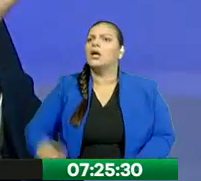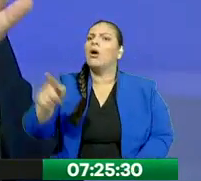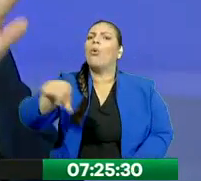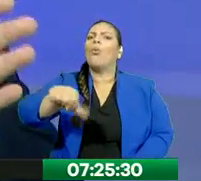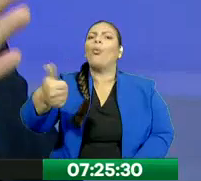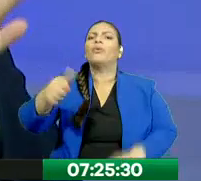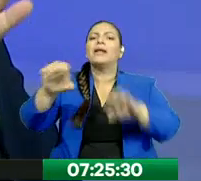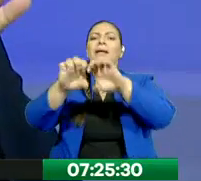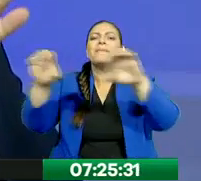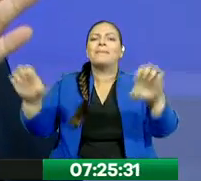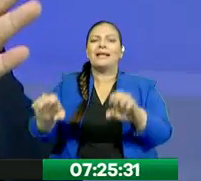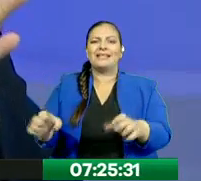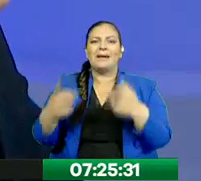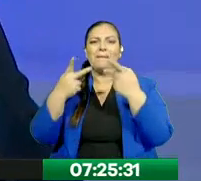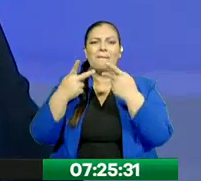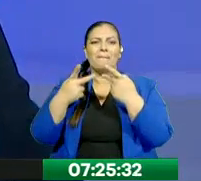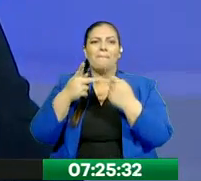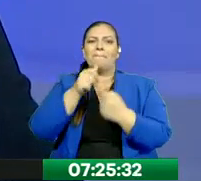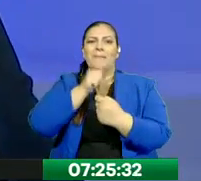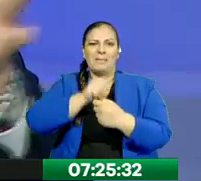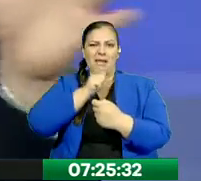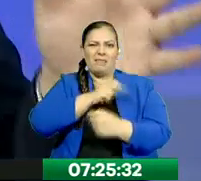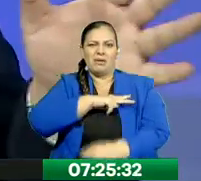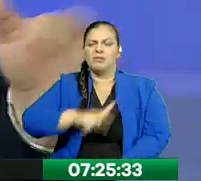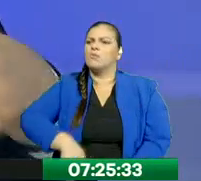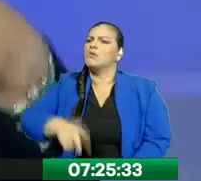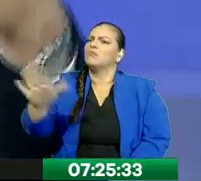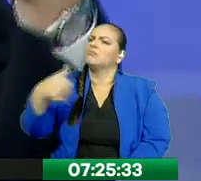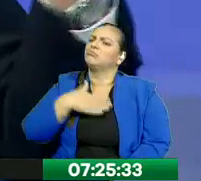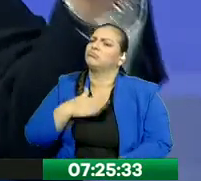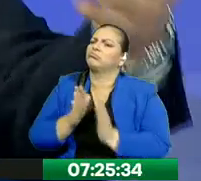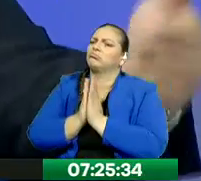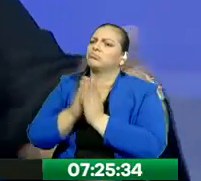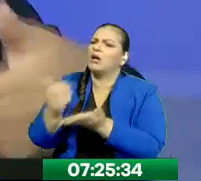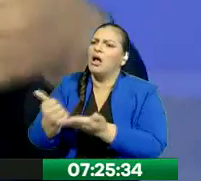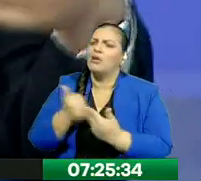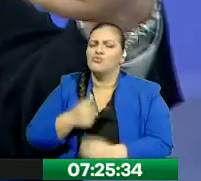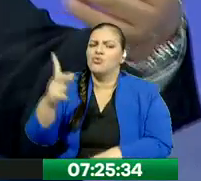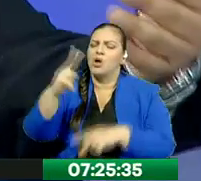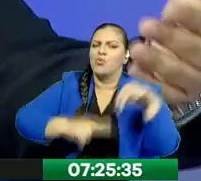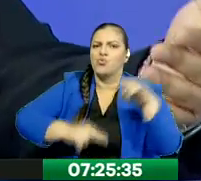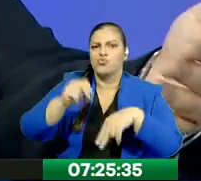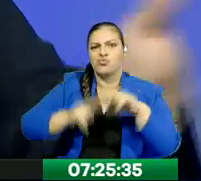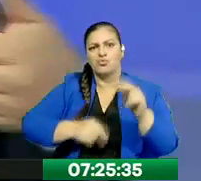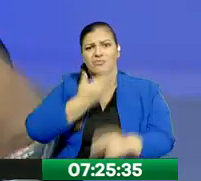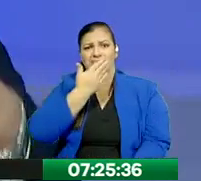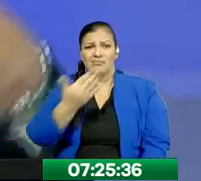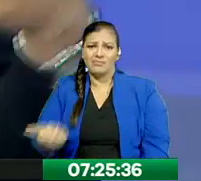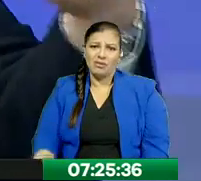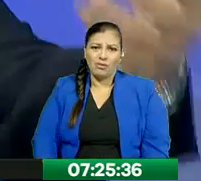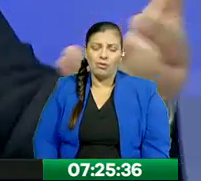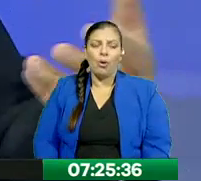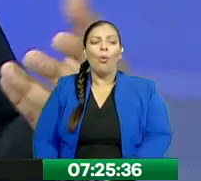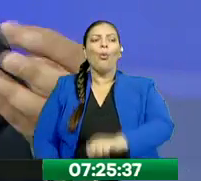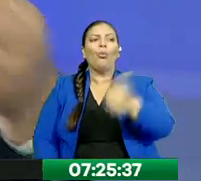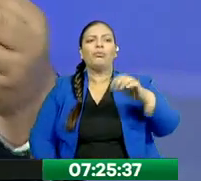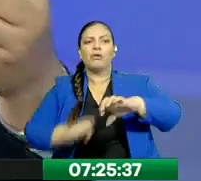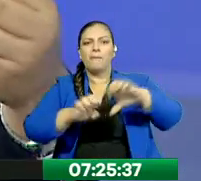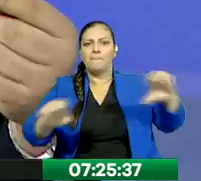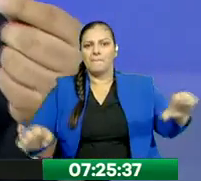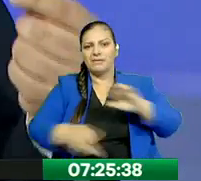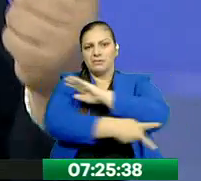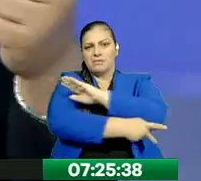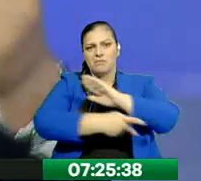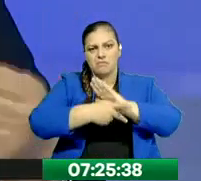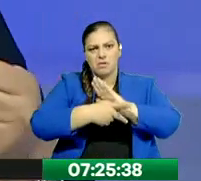las empresas públicas, que por lo general tienen saldos azules, me refiero específicamente al sector hidrocarburífero, CNT, deben